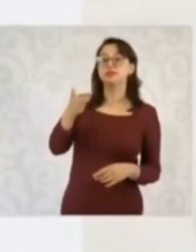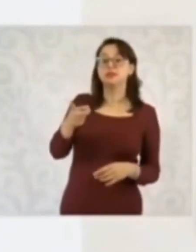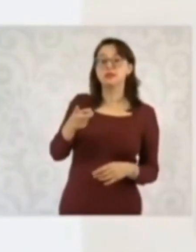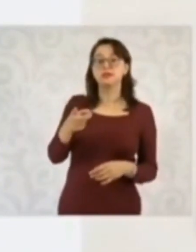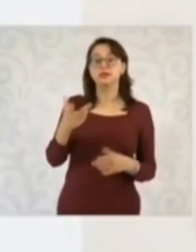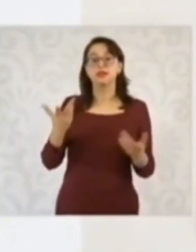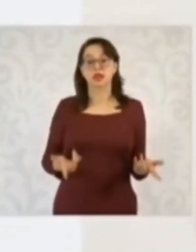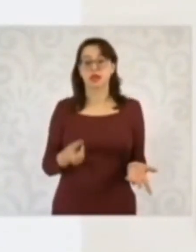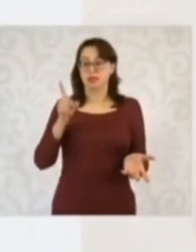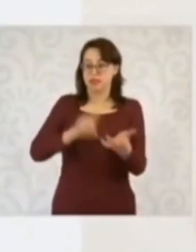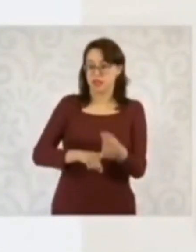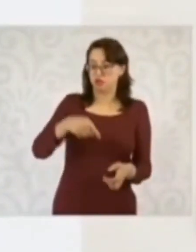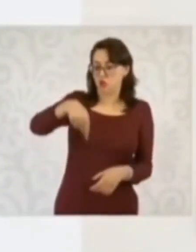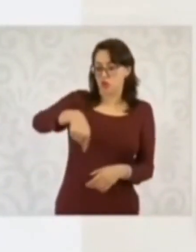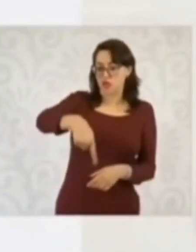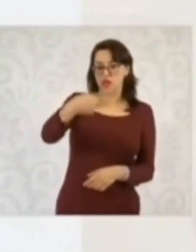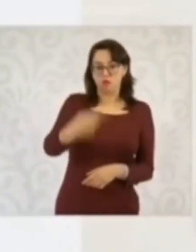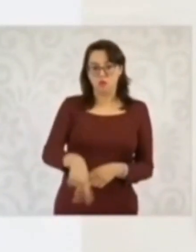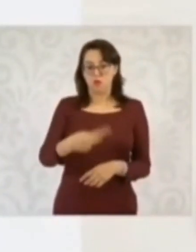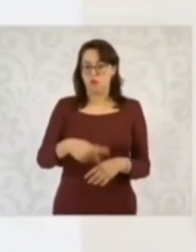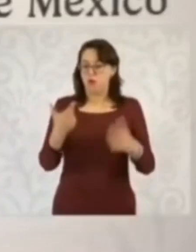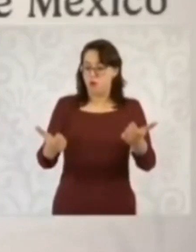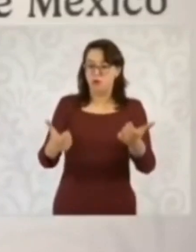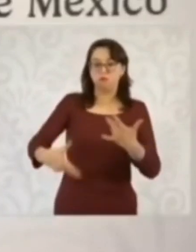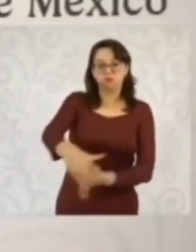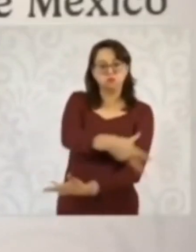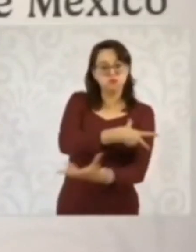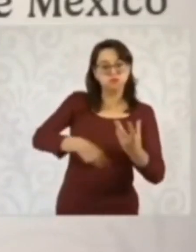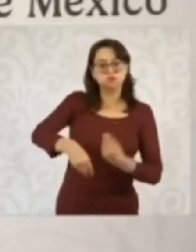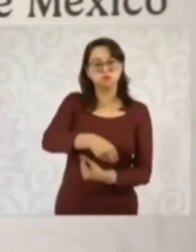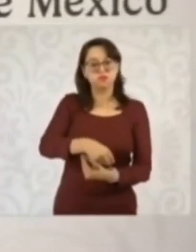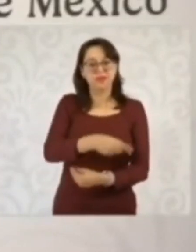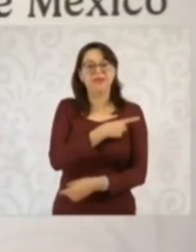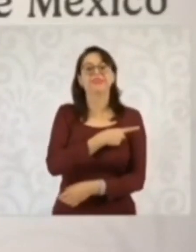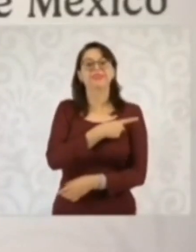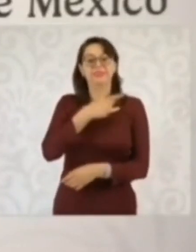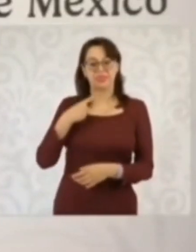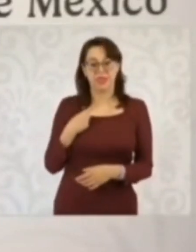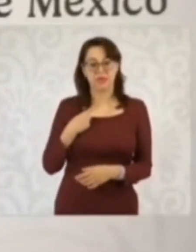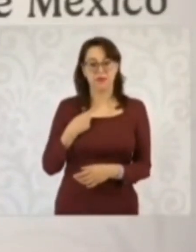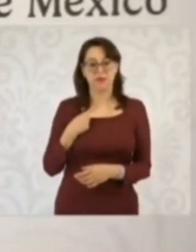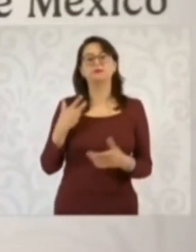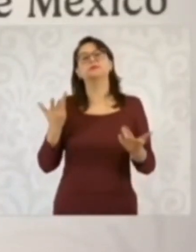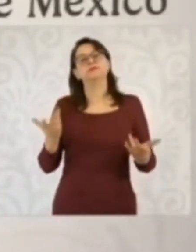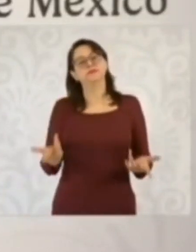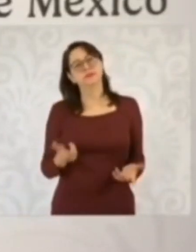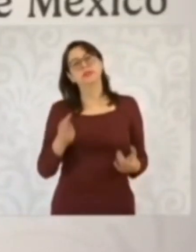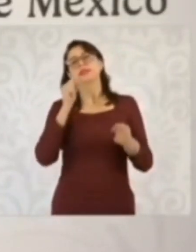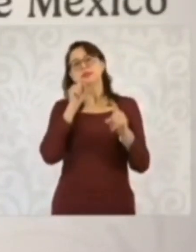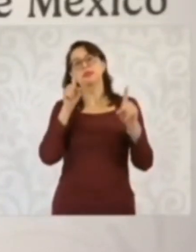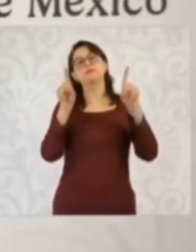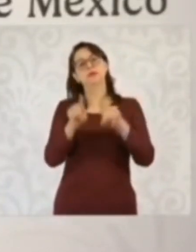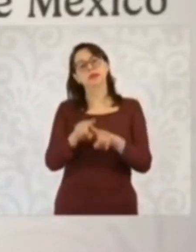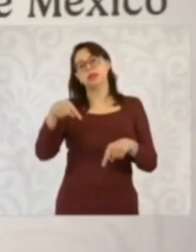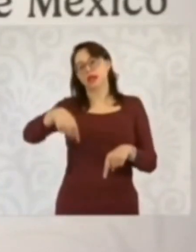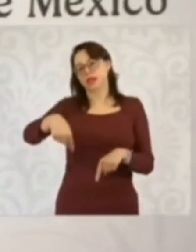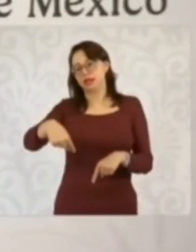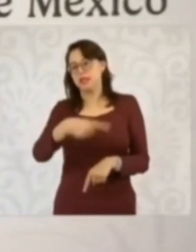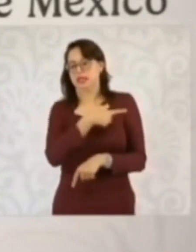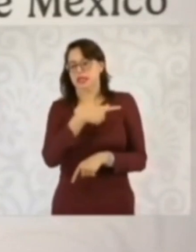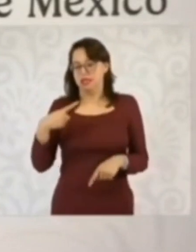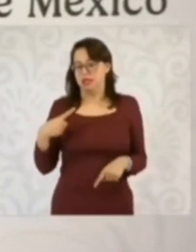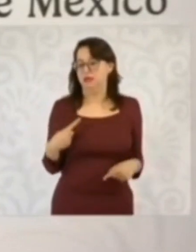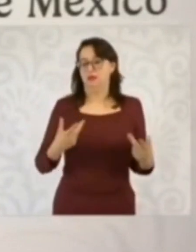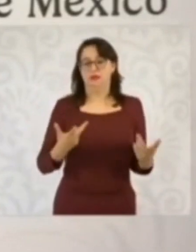fortalecer el mercado interno. Claro, también hay que fortalecer la producción nacional con